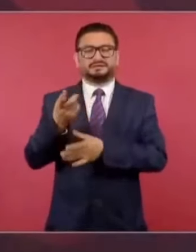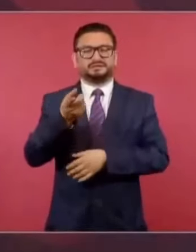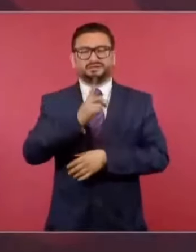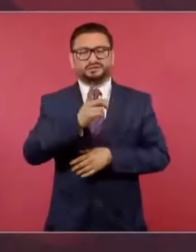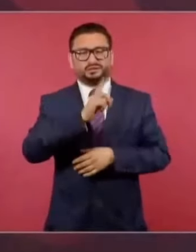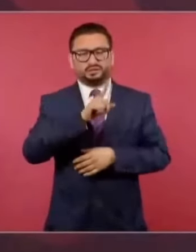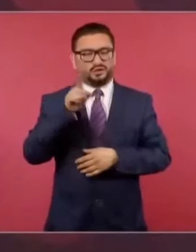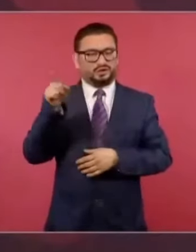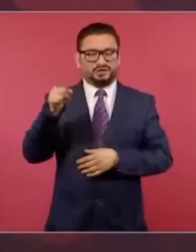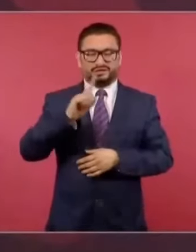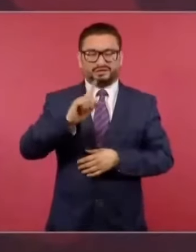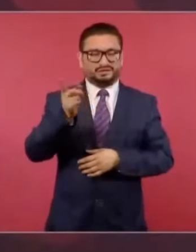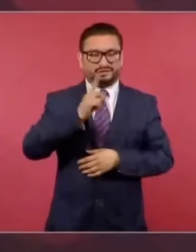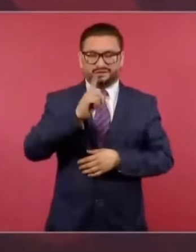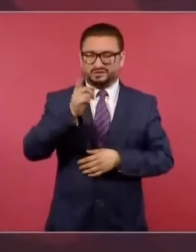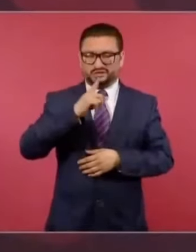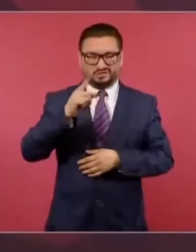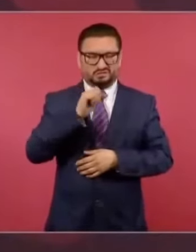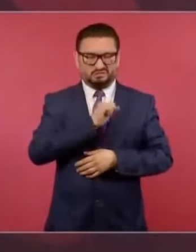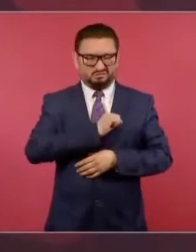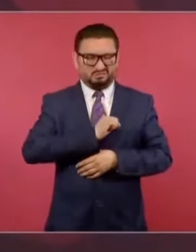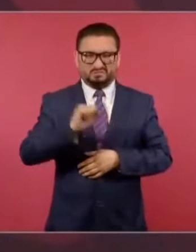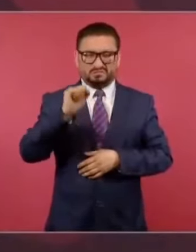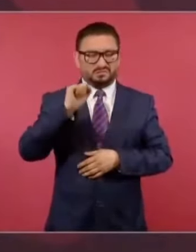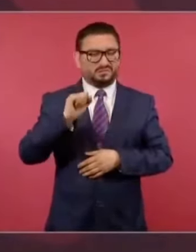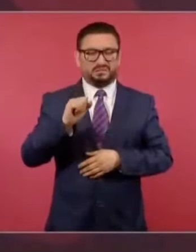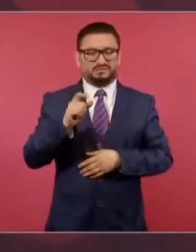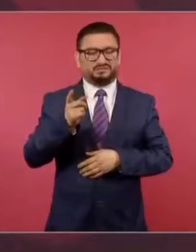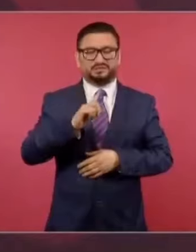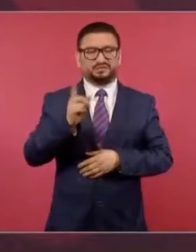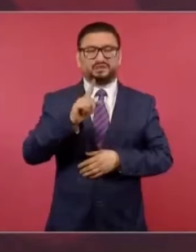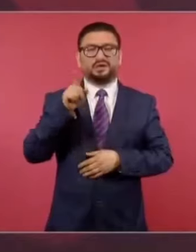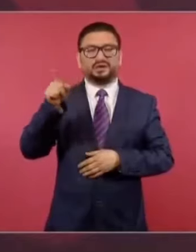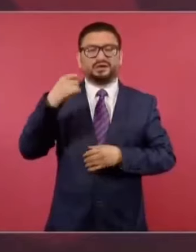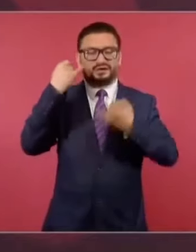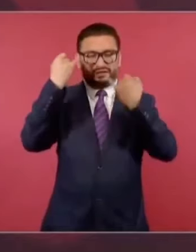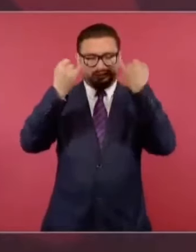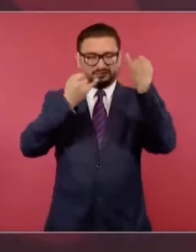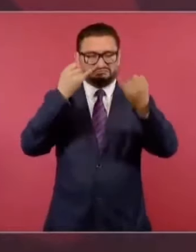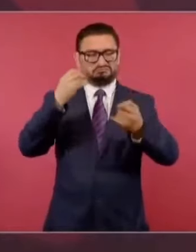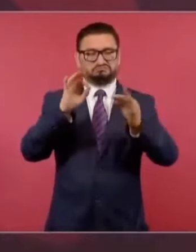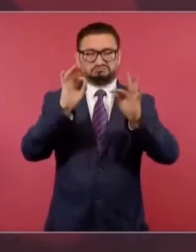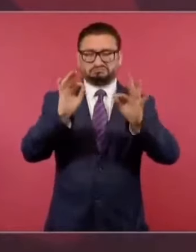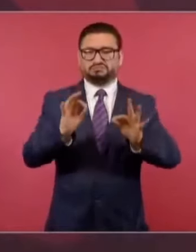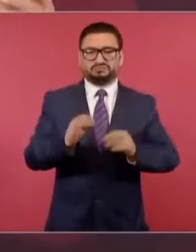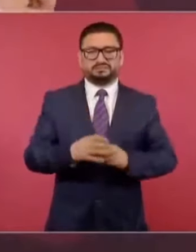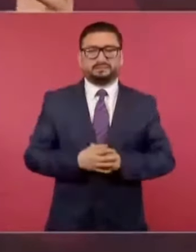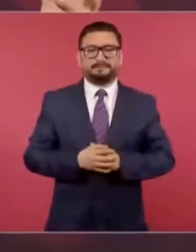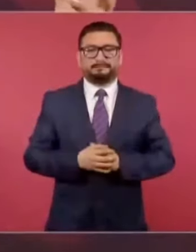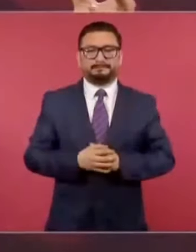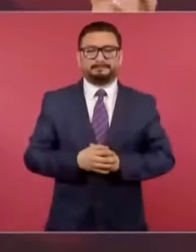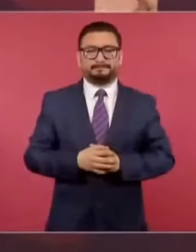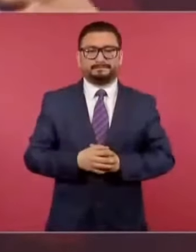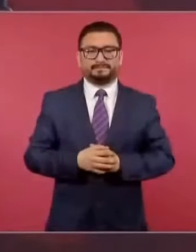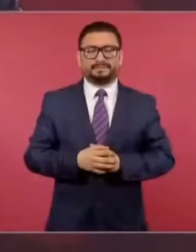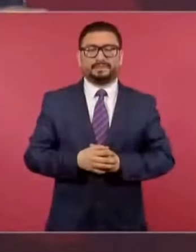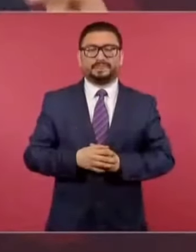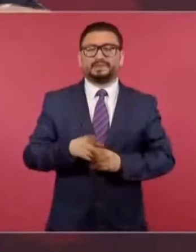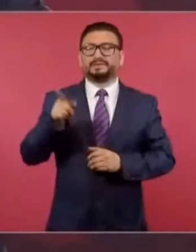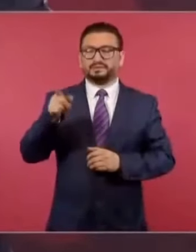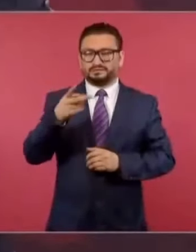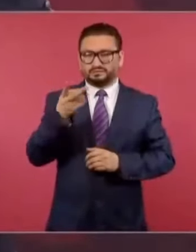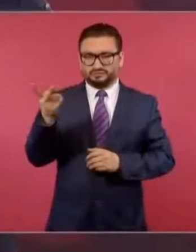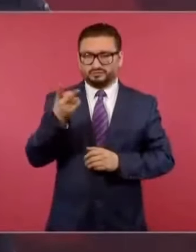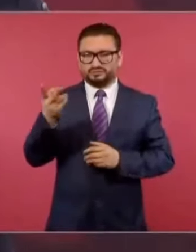era un Bandido era un idealista Entonces los entierran